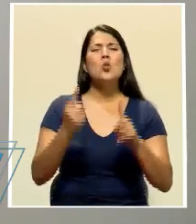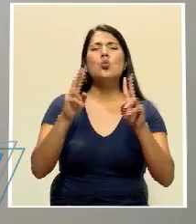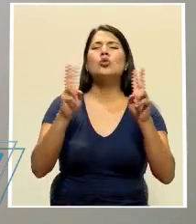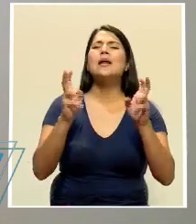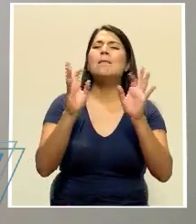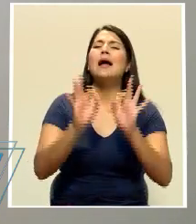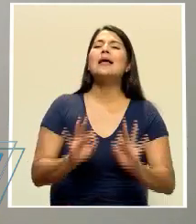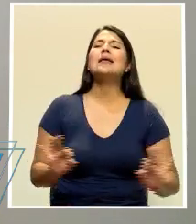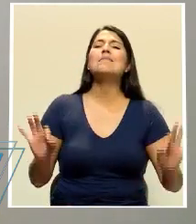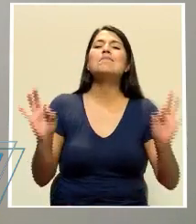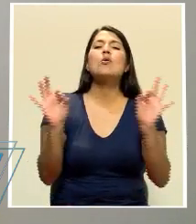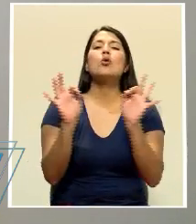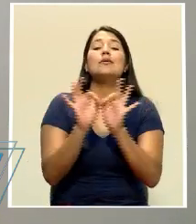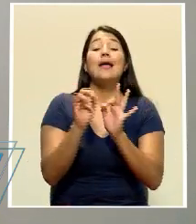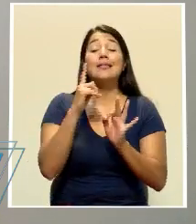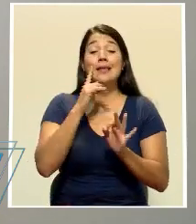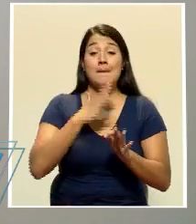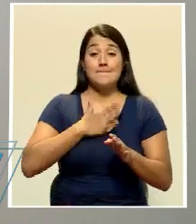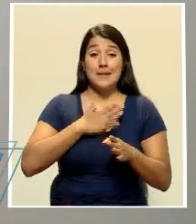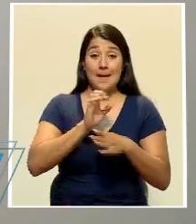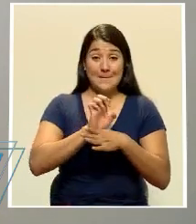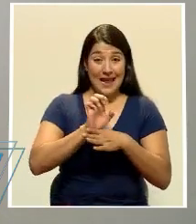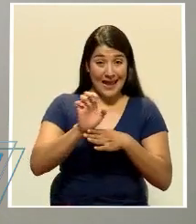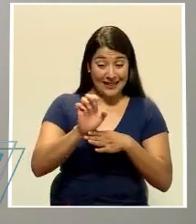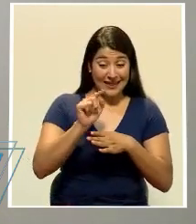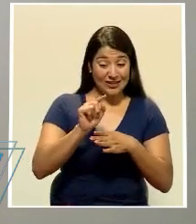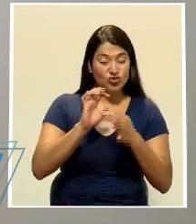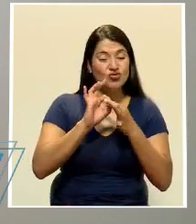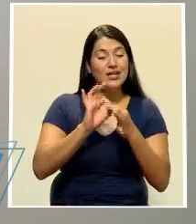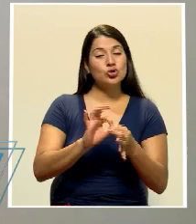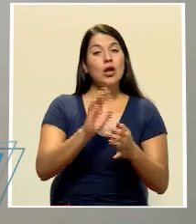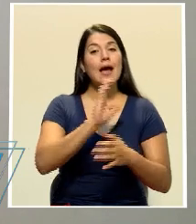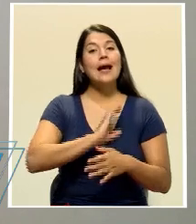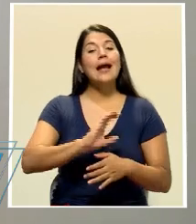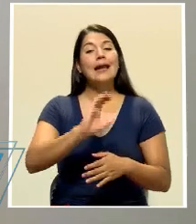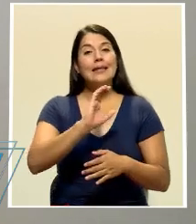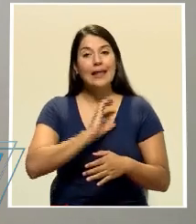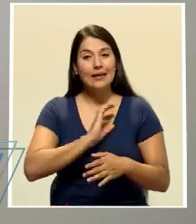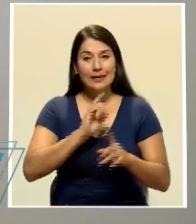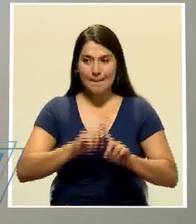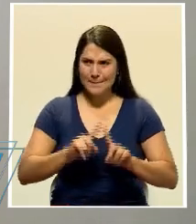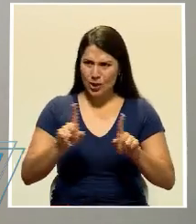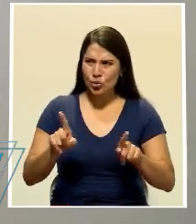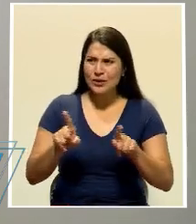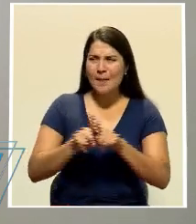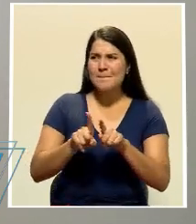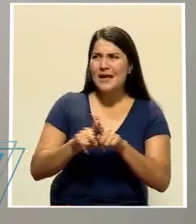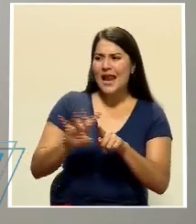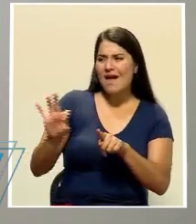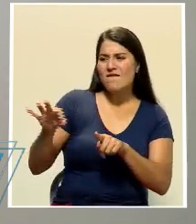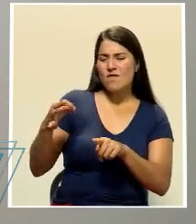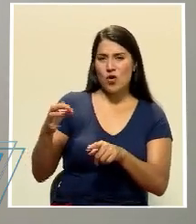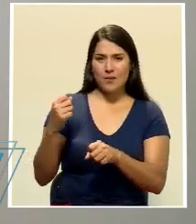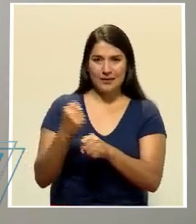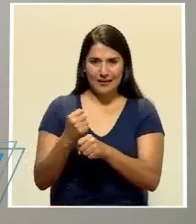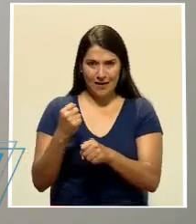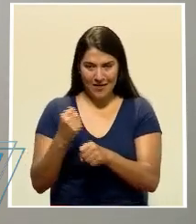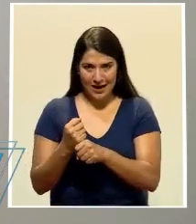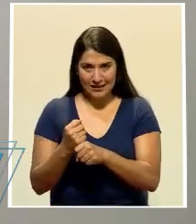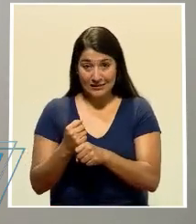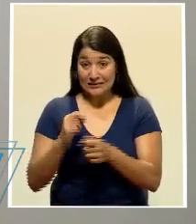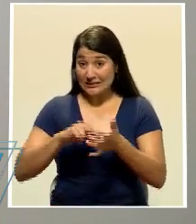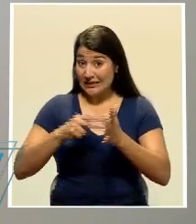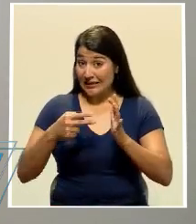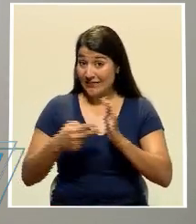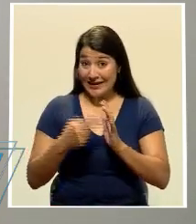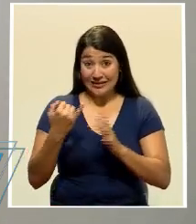ética es un problema de calidad, pero también operativo. Es decir, si no